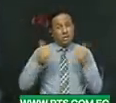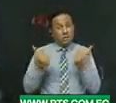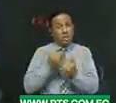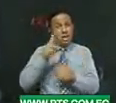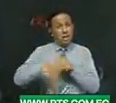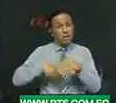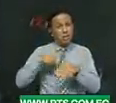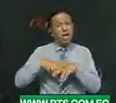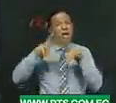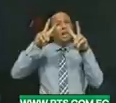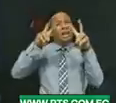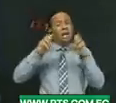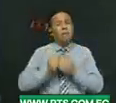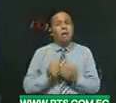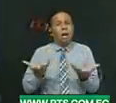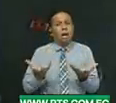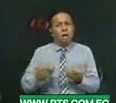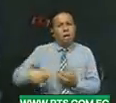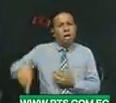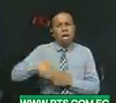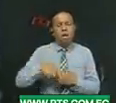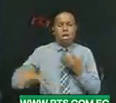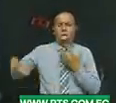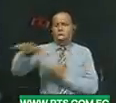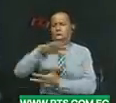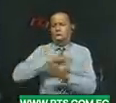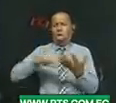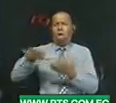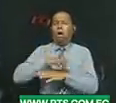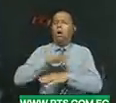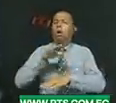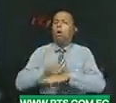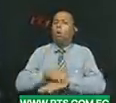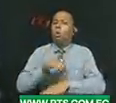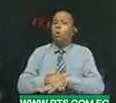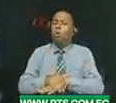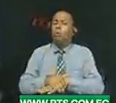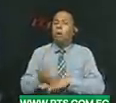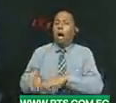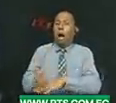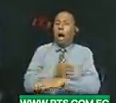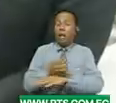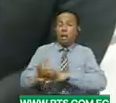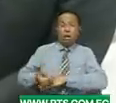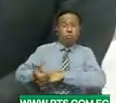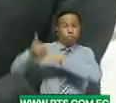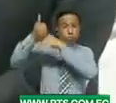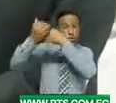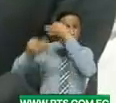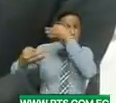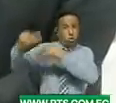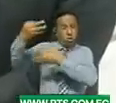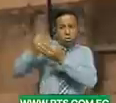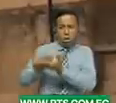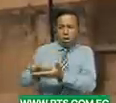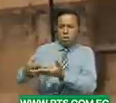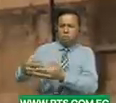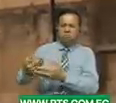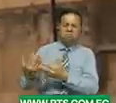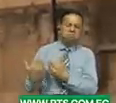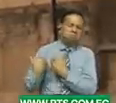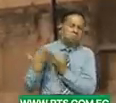al excederse de las facultades que le entregó la Corte Constitucional. Sobre el informe enviado por